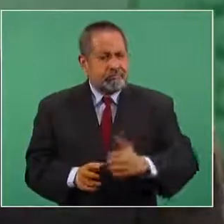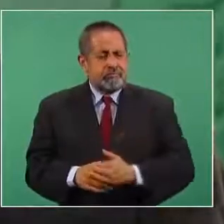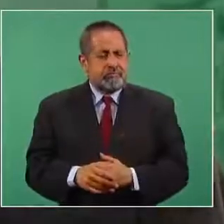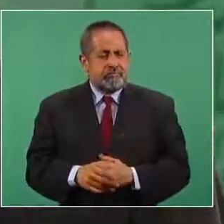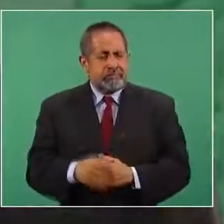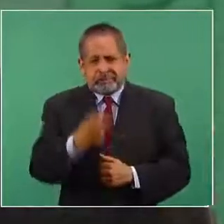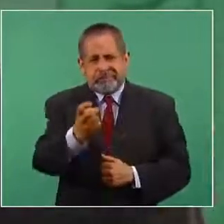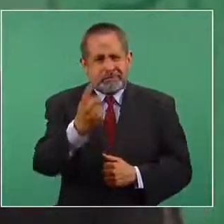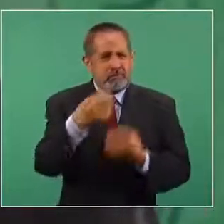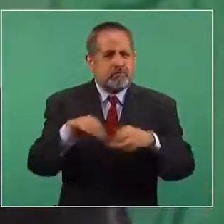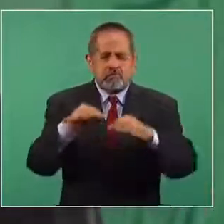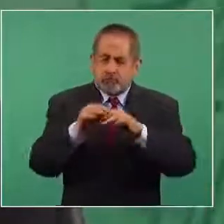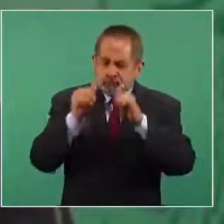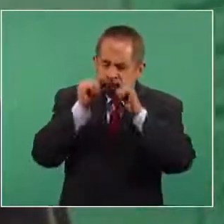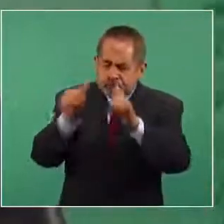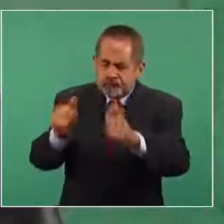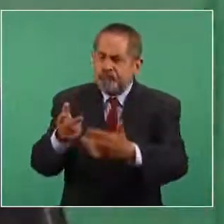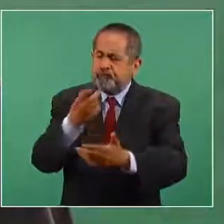eso